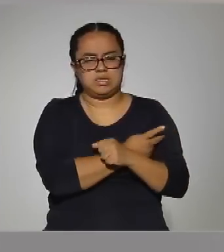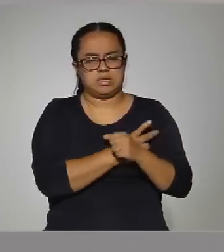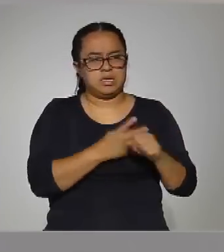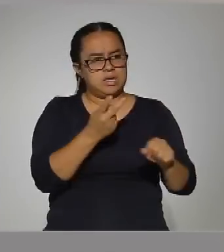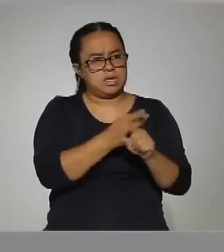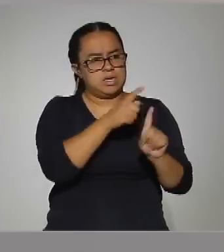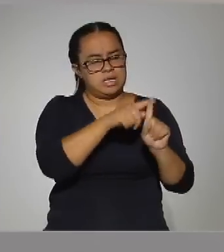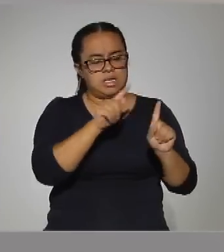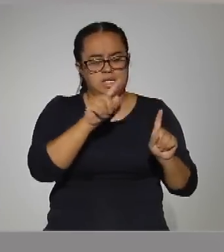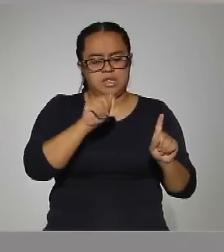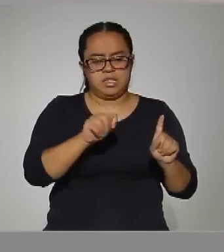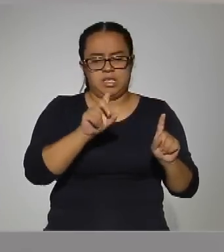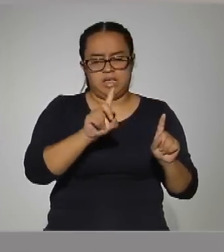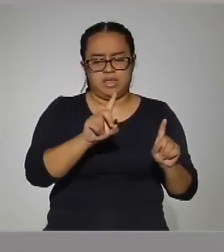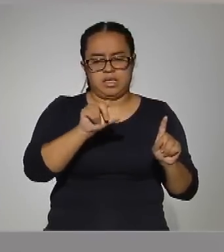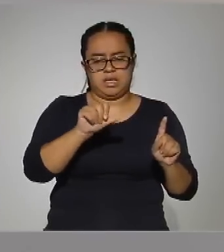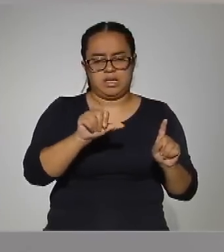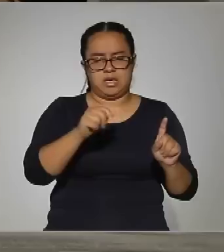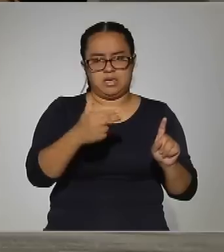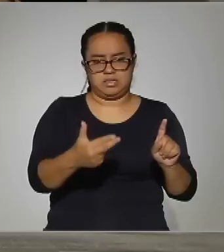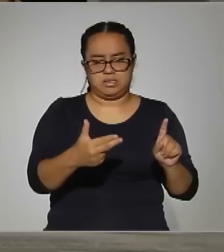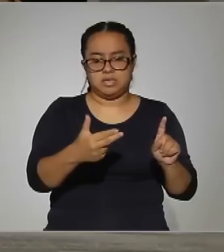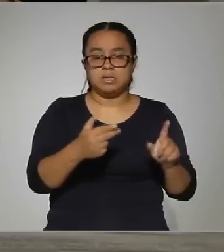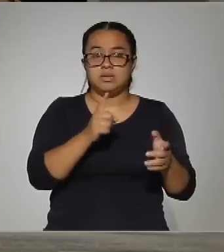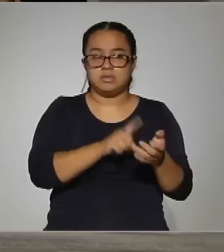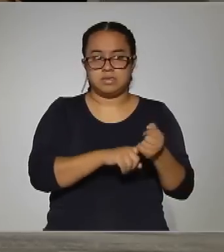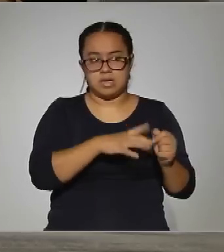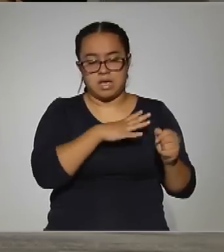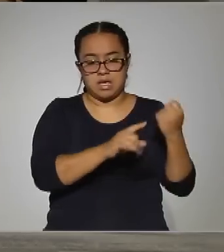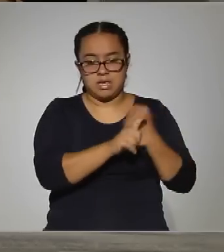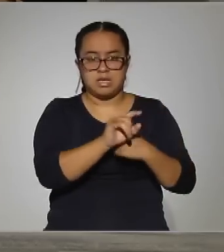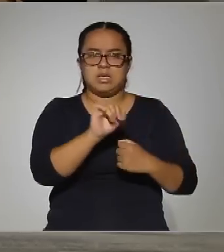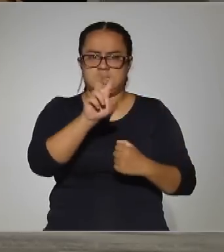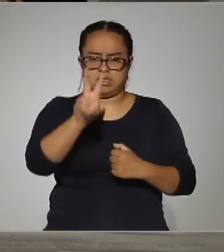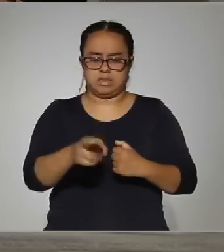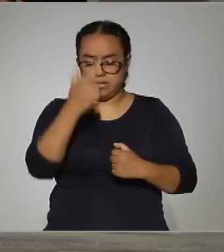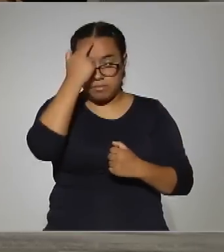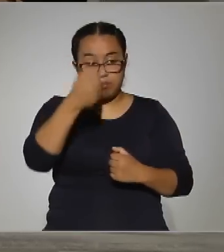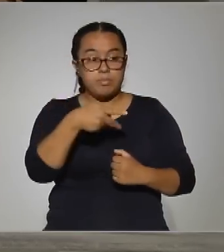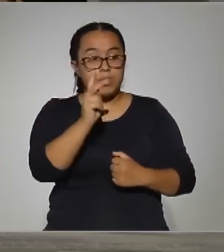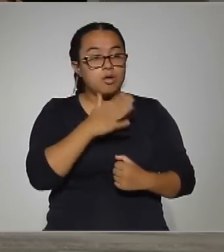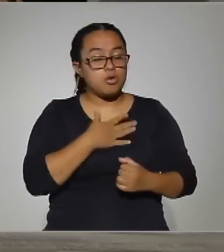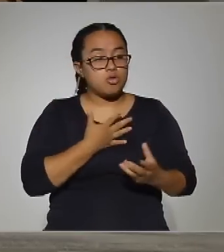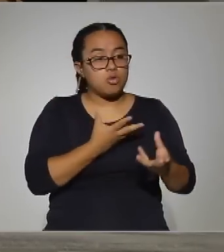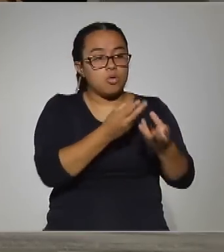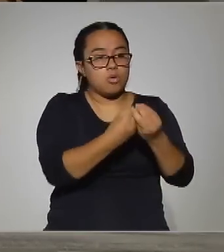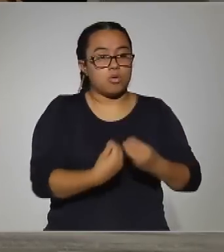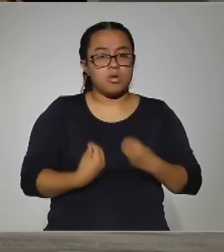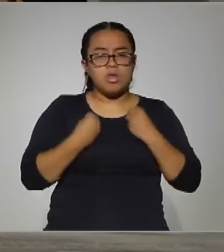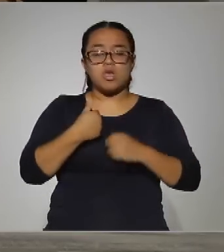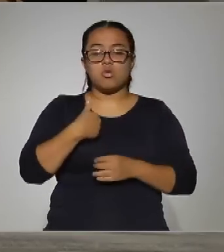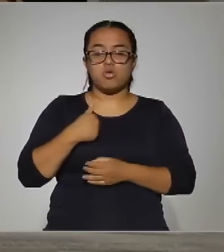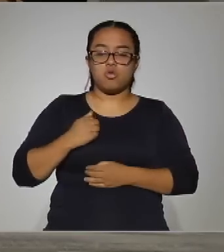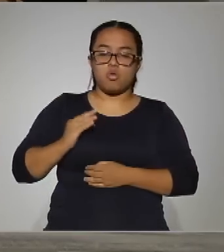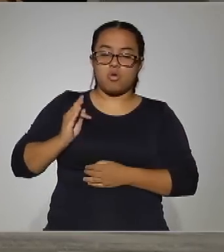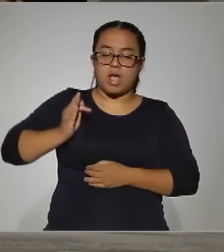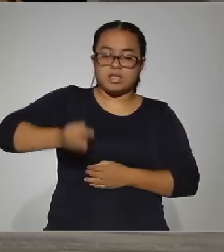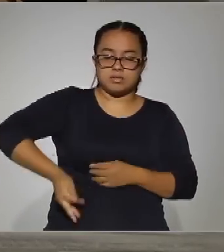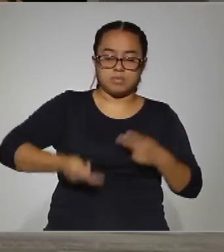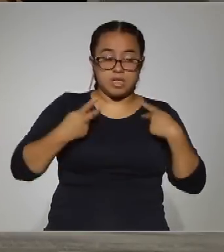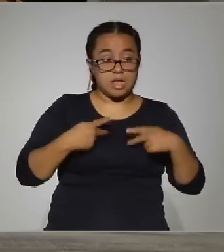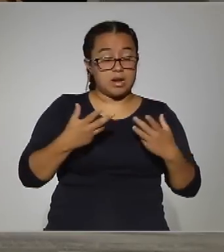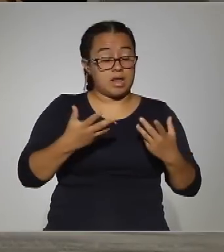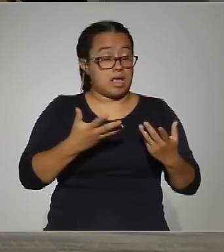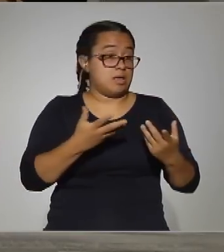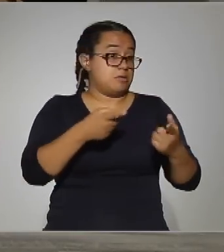tiene TDAH y que tiene un conflicto, él. Sí, pero yo vivo con él. Y al haber asumido la responsabilidad de vivir con una persona con